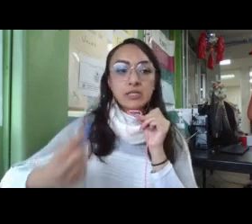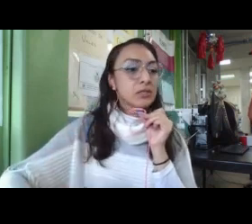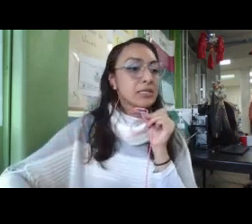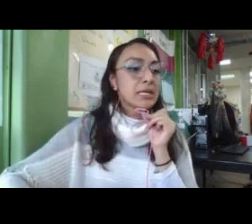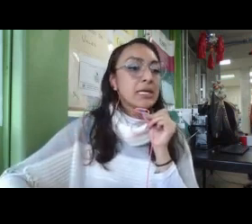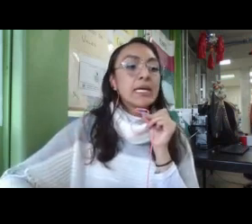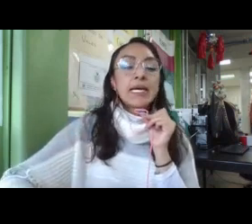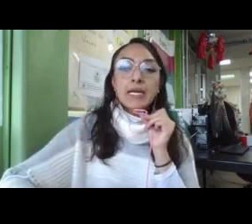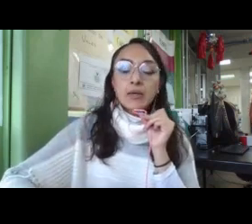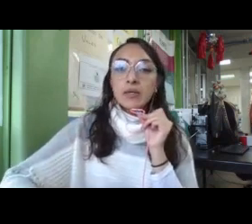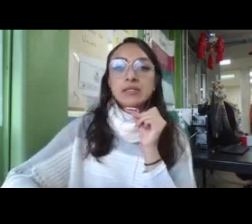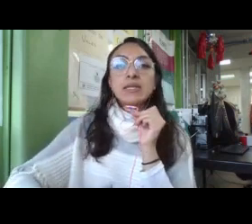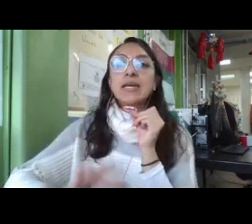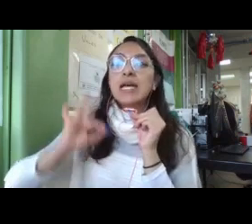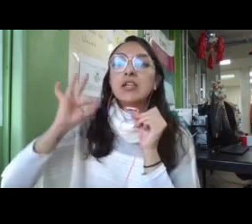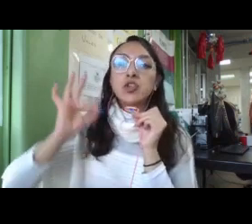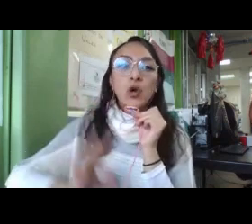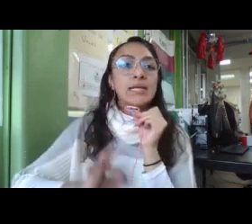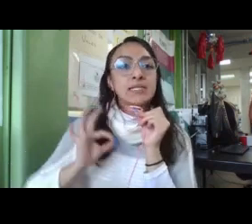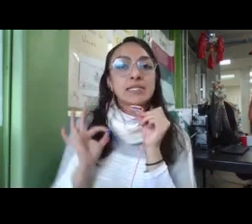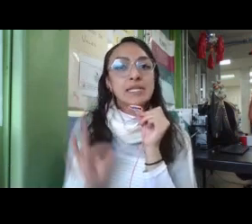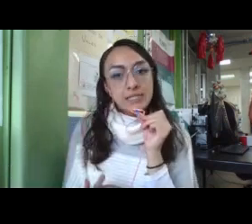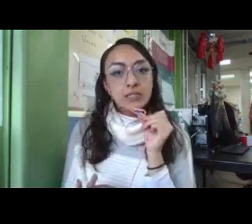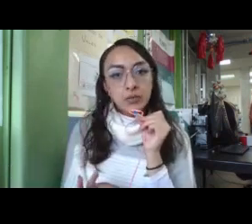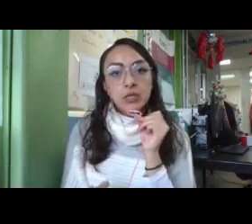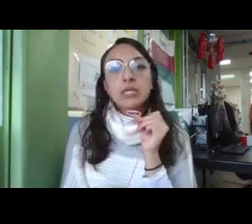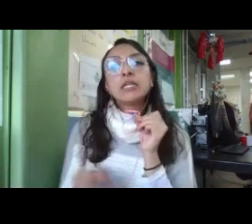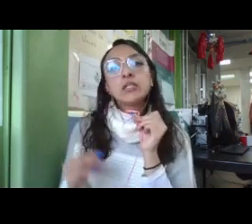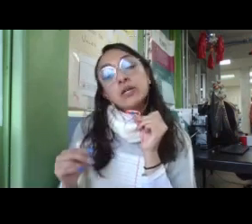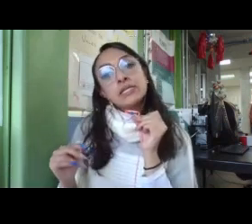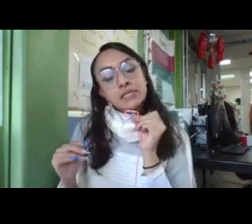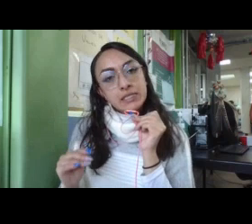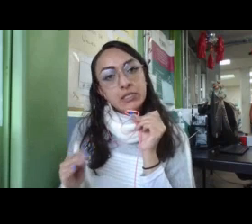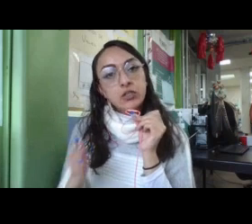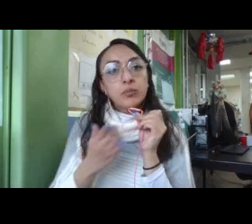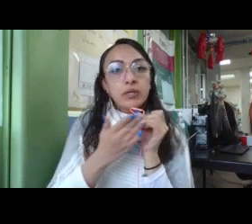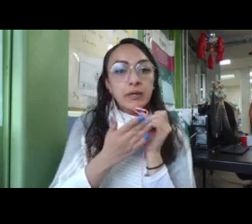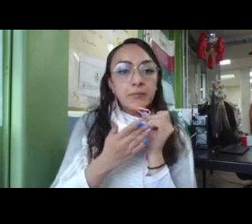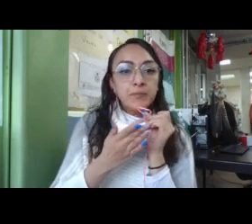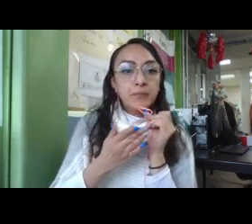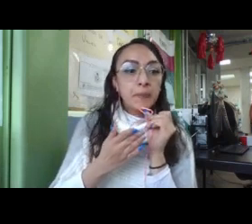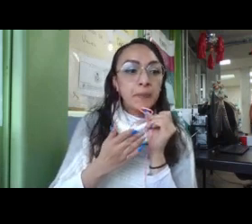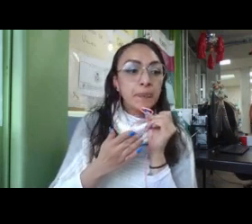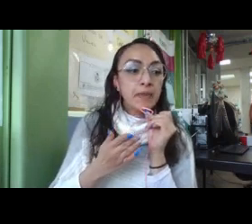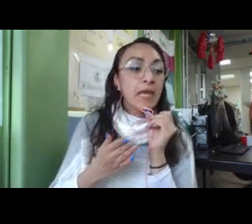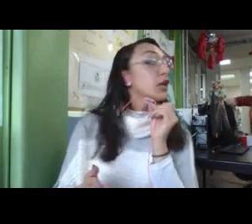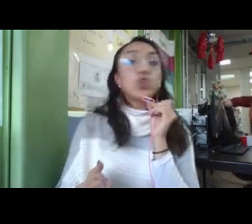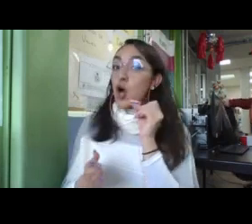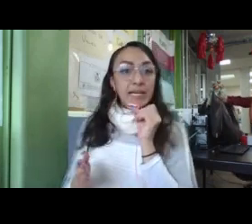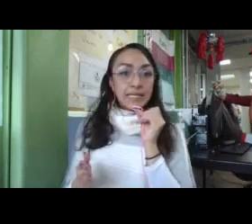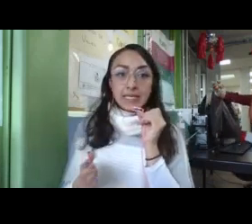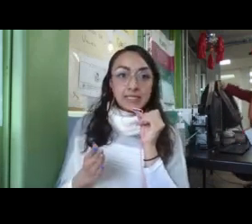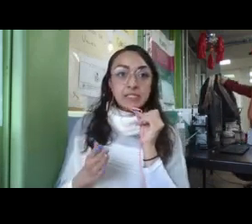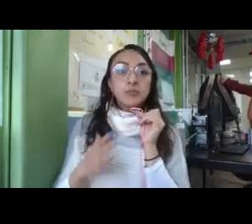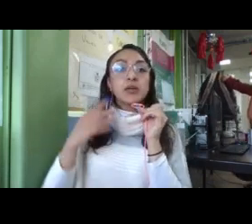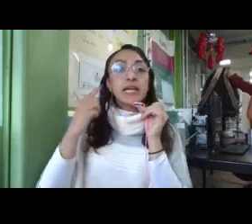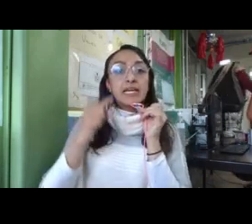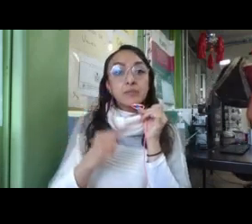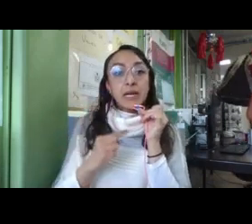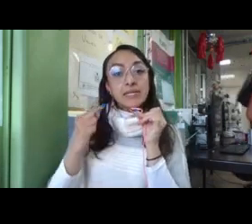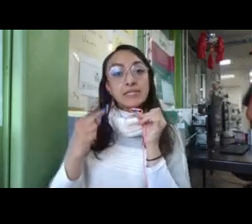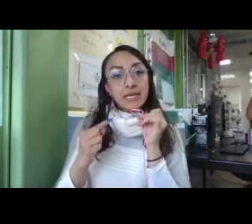las oraciones. En lengua de señas no las necesito. Y no las No hay necesito palabras porque enlaces entonces. no hay